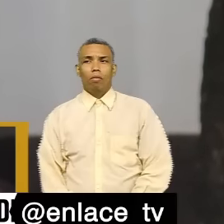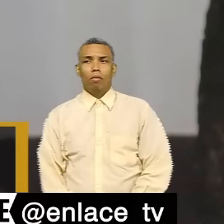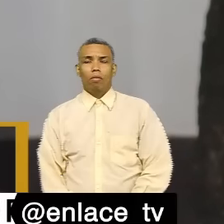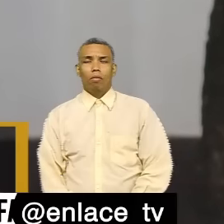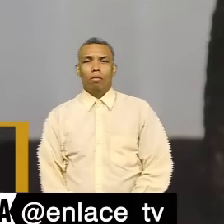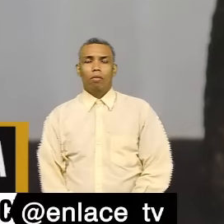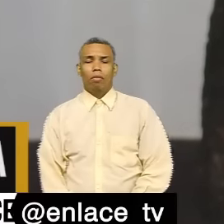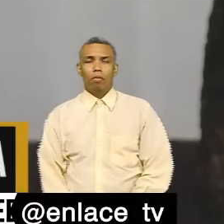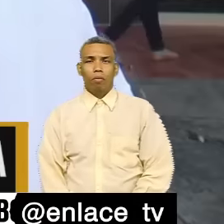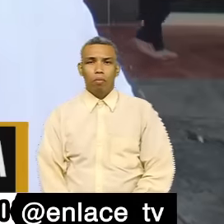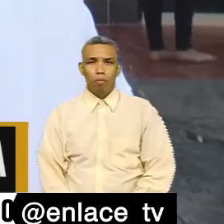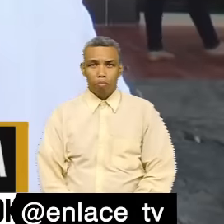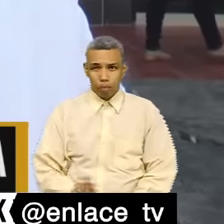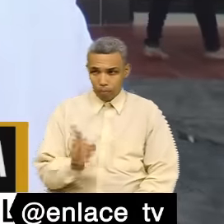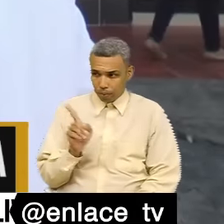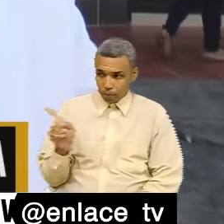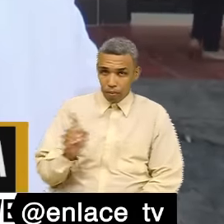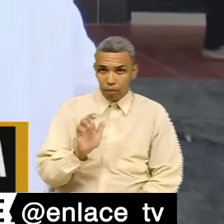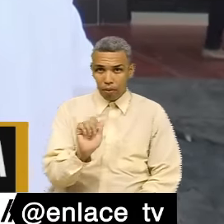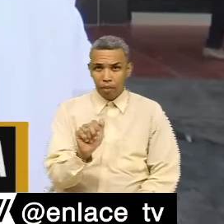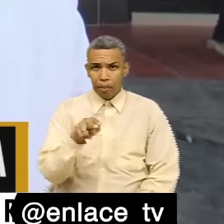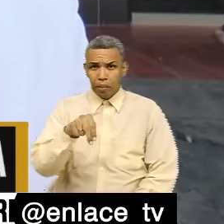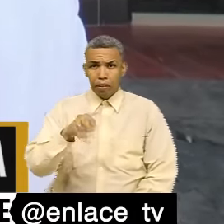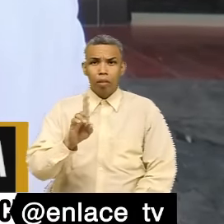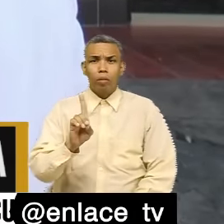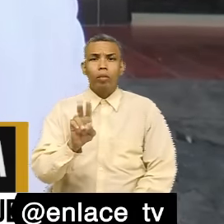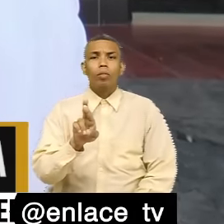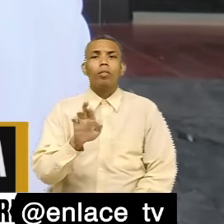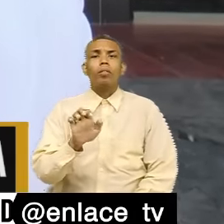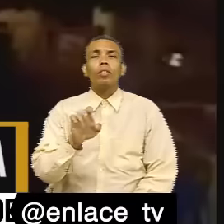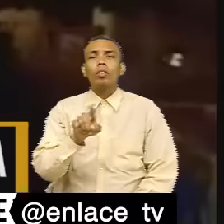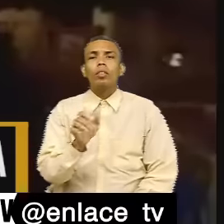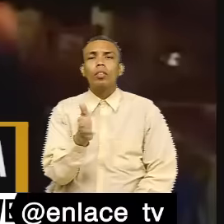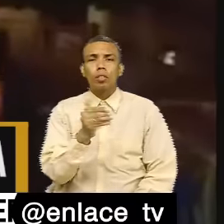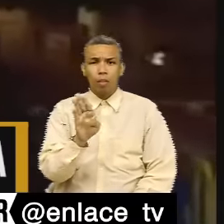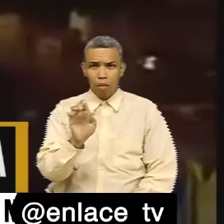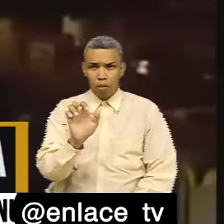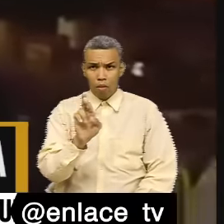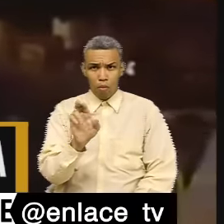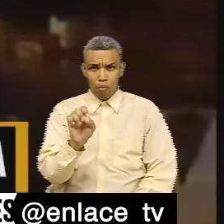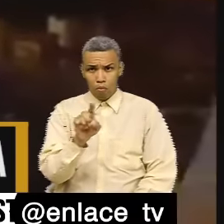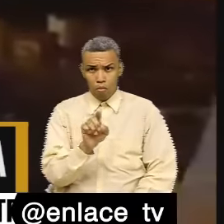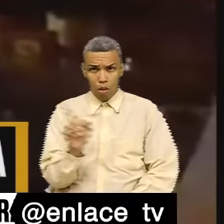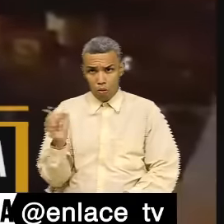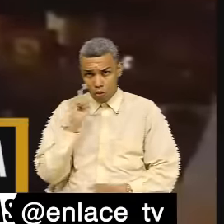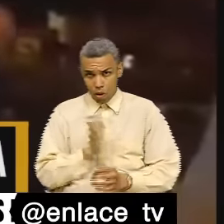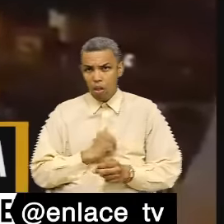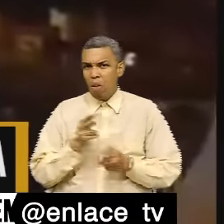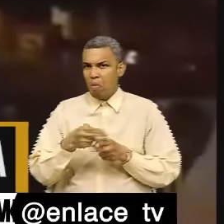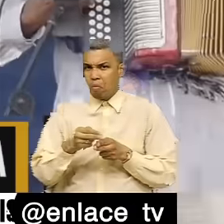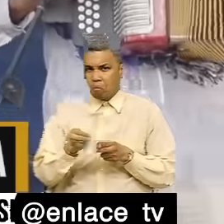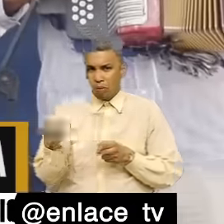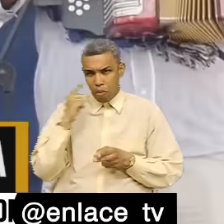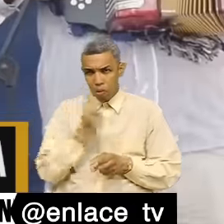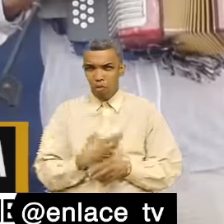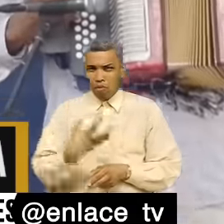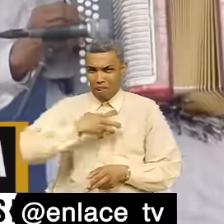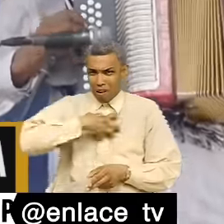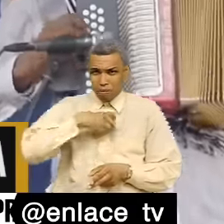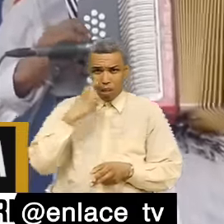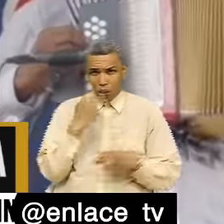del Festival de la Leyenda Vallenata, Andrés Barro, se apresta a participar de la versión Rey de Reyes en el marco de los 50 años que cumple este Festival Vallenato